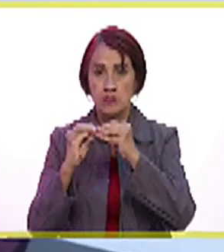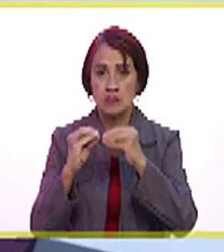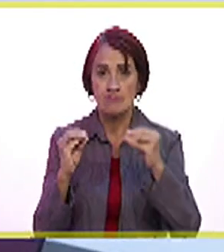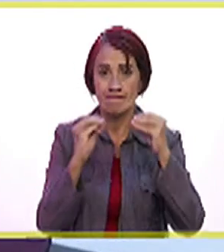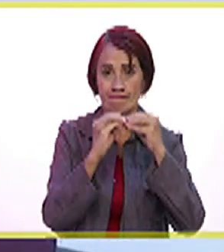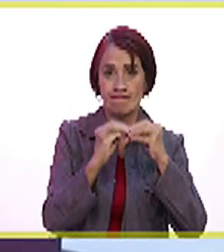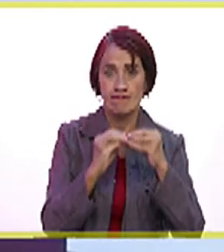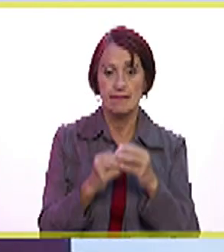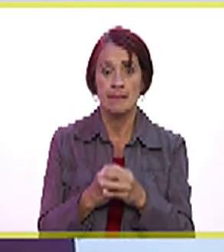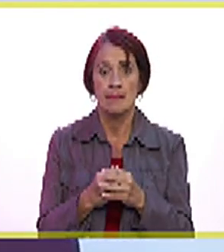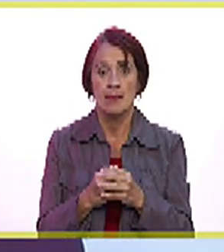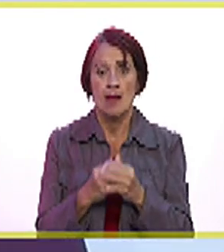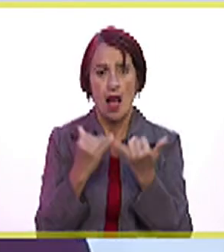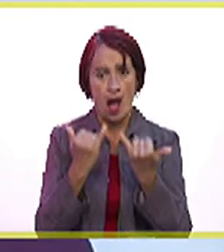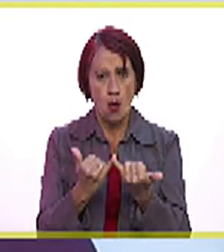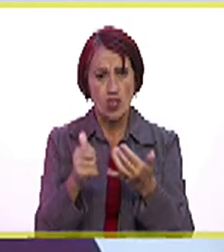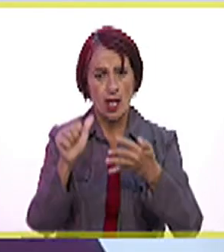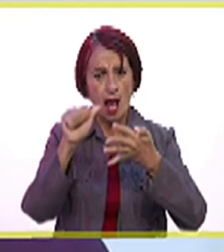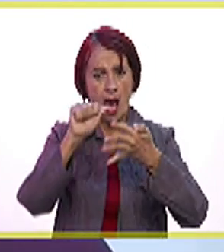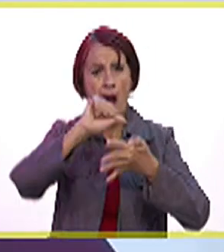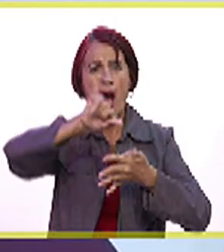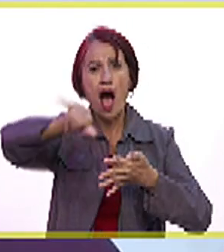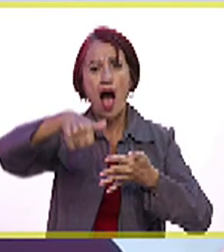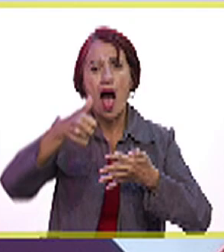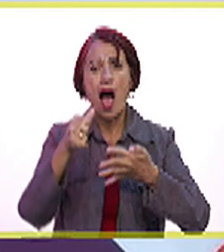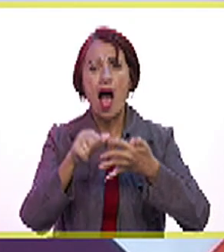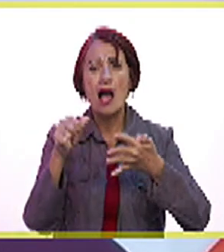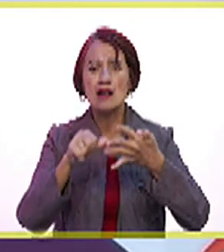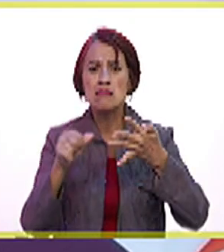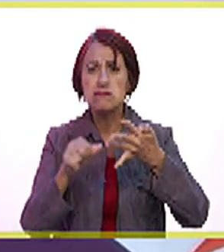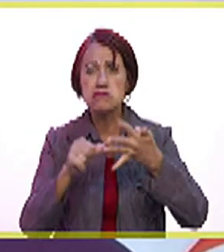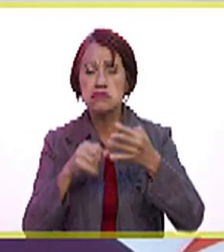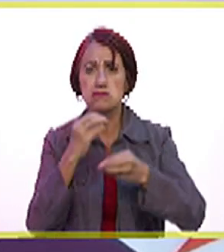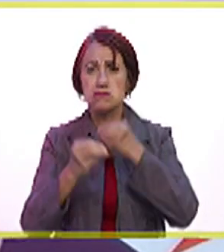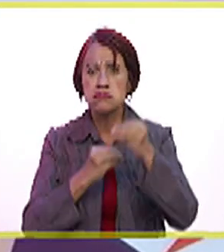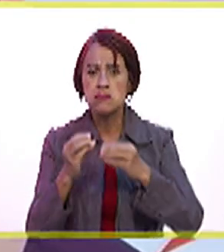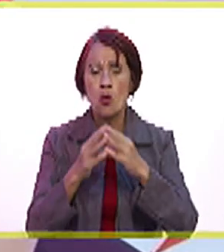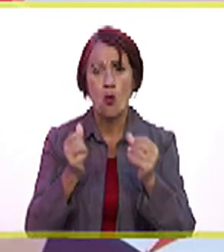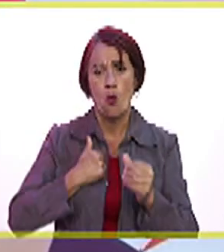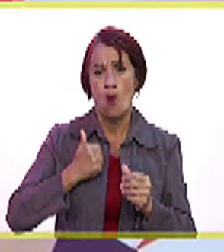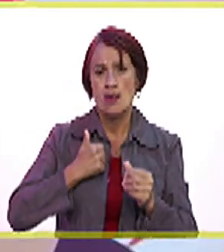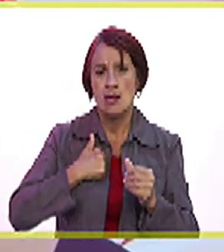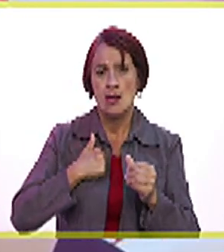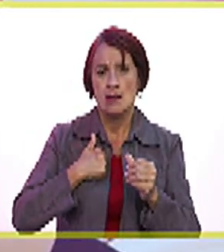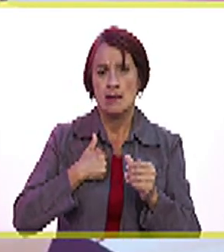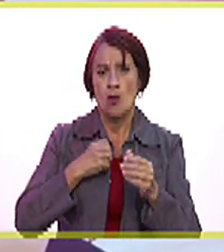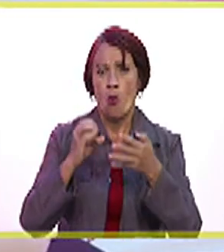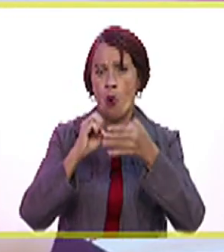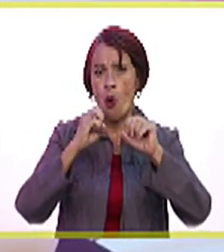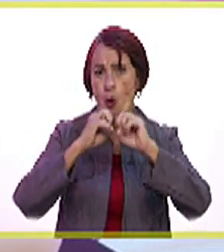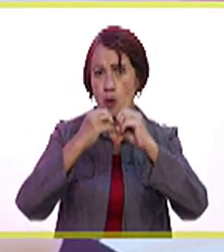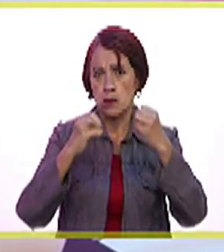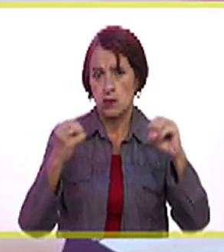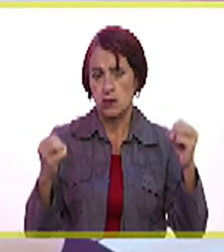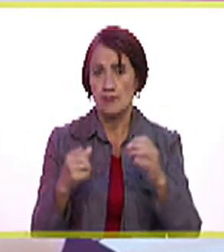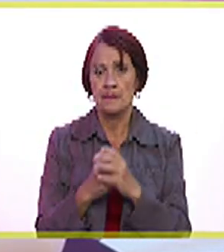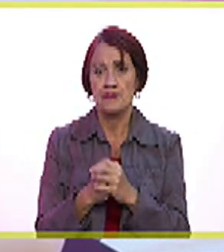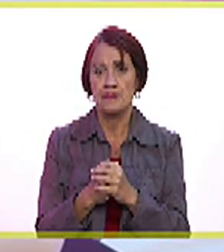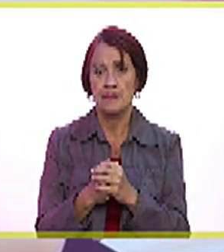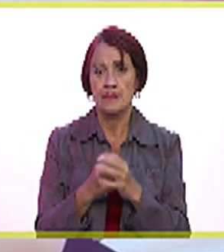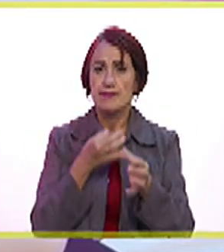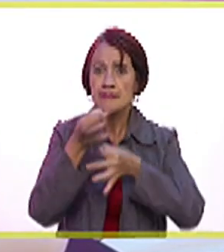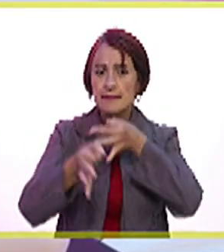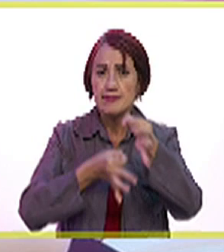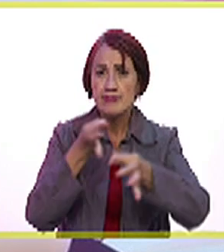adjetivo. Ahora bien, los adjetivos. ¿Cuáles son las características de los adjetivos cuando usted realiza cualquier tipo de expresión o oración? Primero, es una palabra que expresa